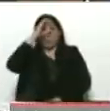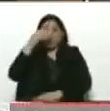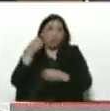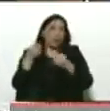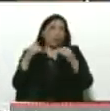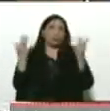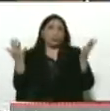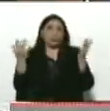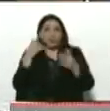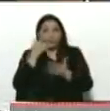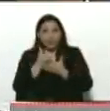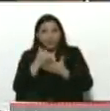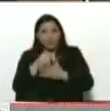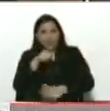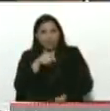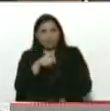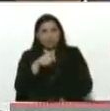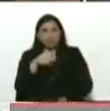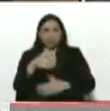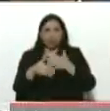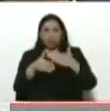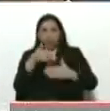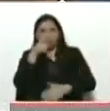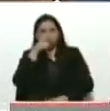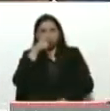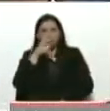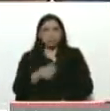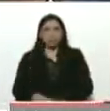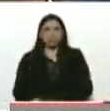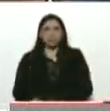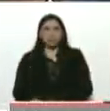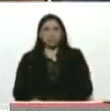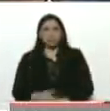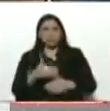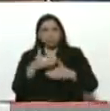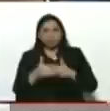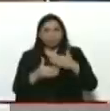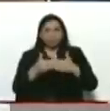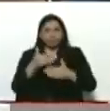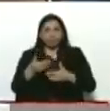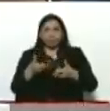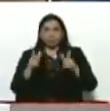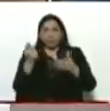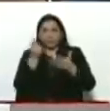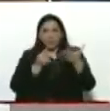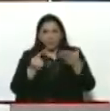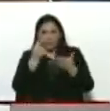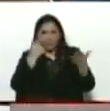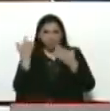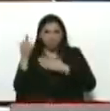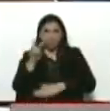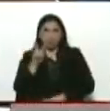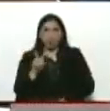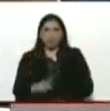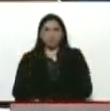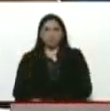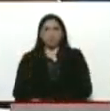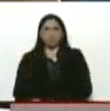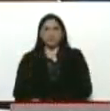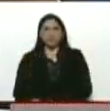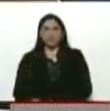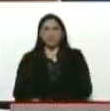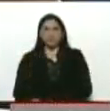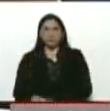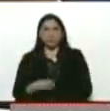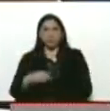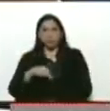Mire, esta operación yo voy a ir poco a poco. Voy a ir poco a poco, si me permiten. Aquí está un mapa de Venezuela, ¿eh? Con nuestros